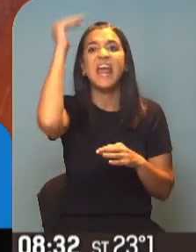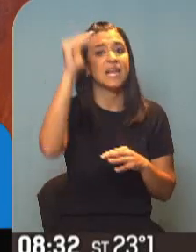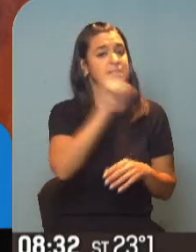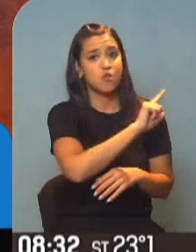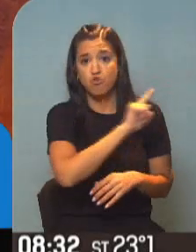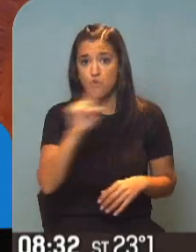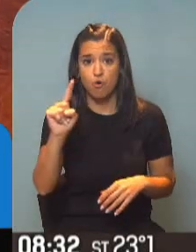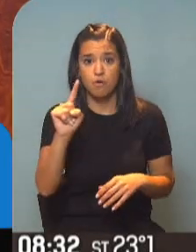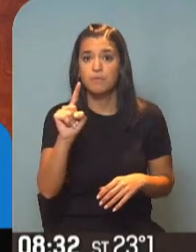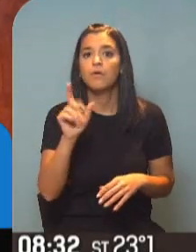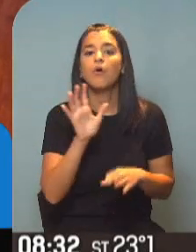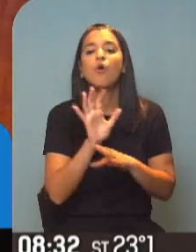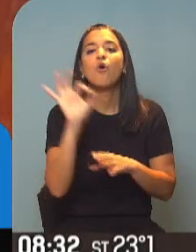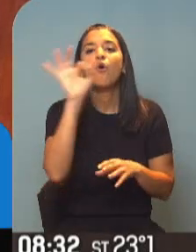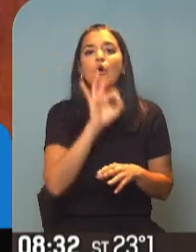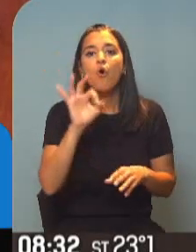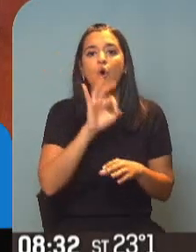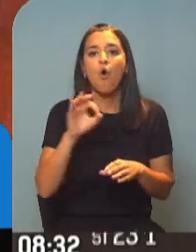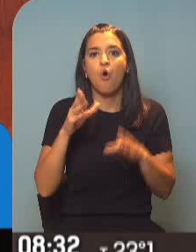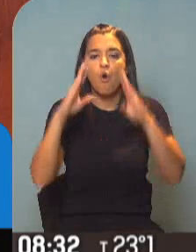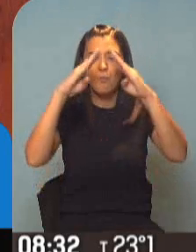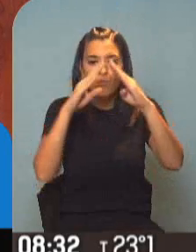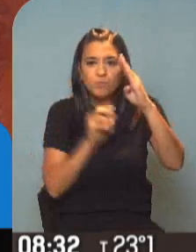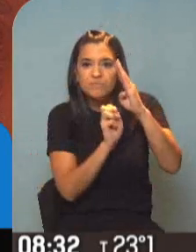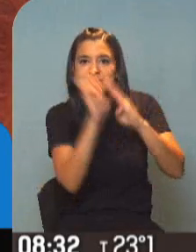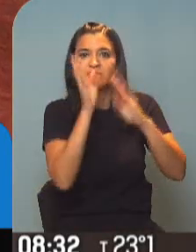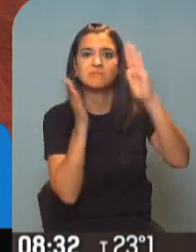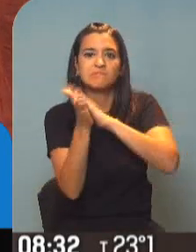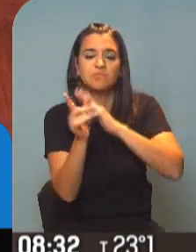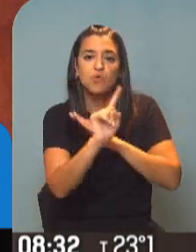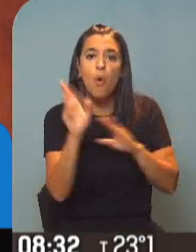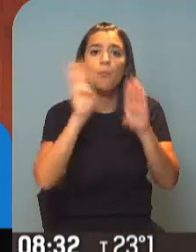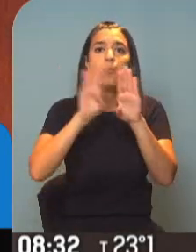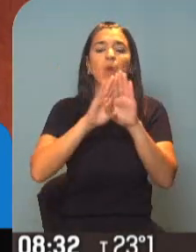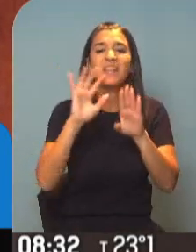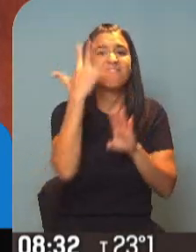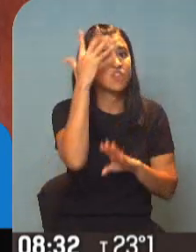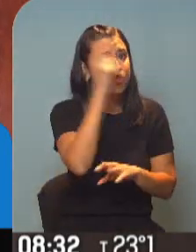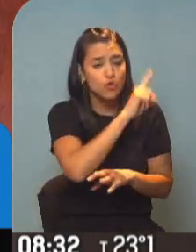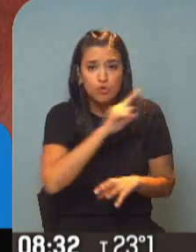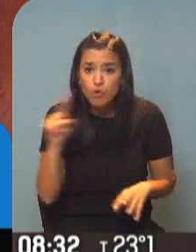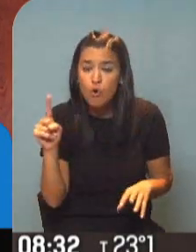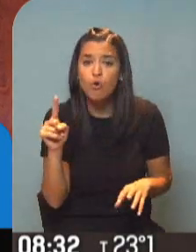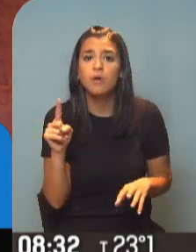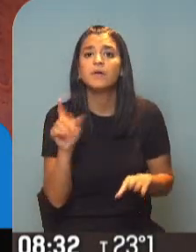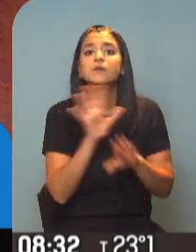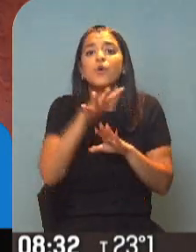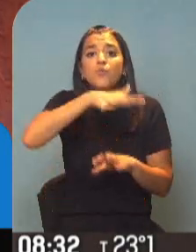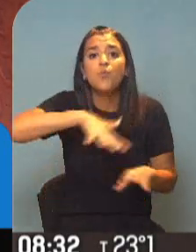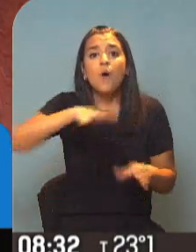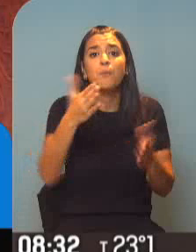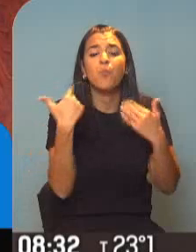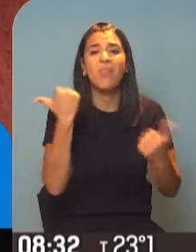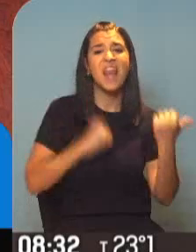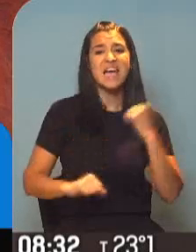no lo debo dejar en lugares con lara boyas no lo debo dejar en lugares con puertas de vidrio y no debo dejar en lugares donde pueda